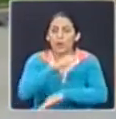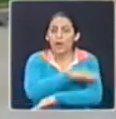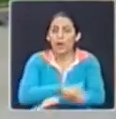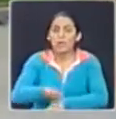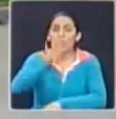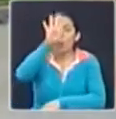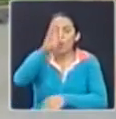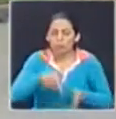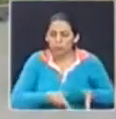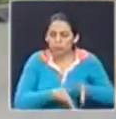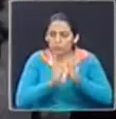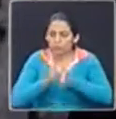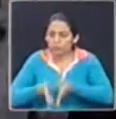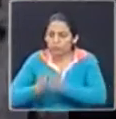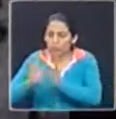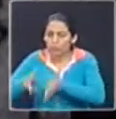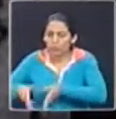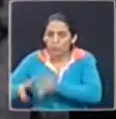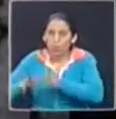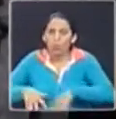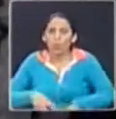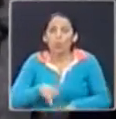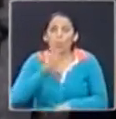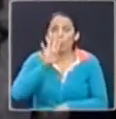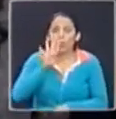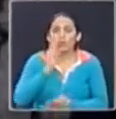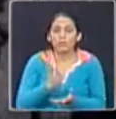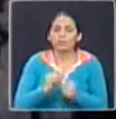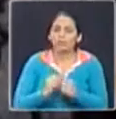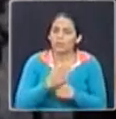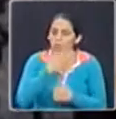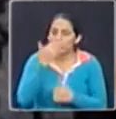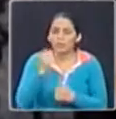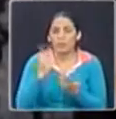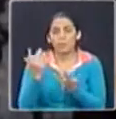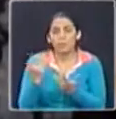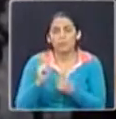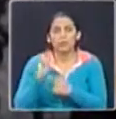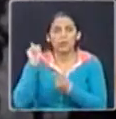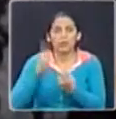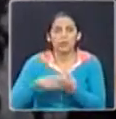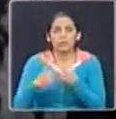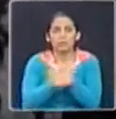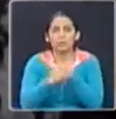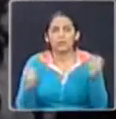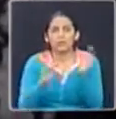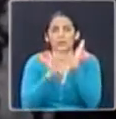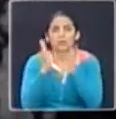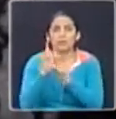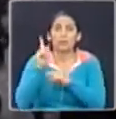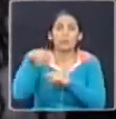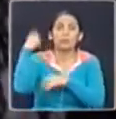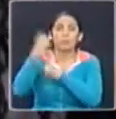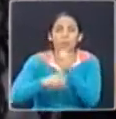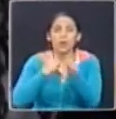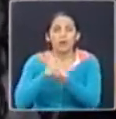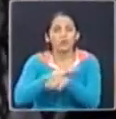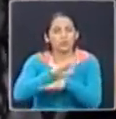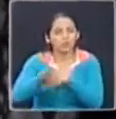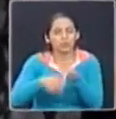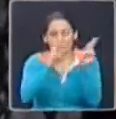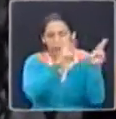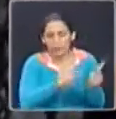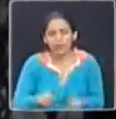ello la estabilización del Tahual. Esos estudios esperamos que hasta el mes de marzo, abril del próximo año tengamos concluidos. Efectivamente esos estudios